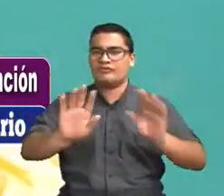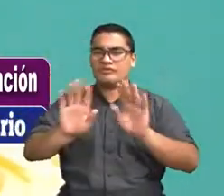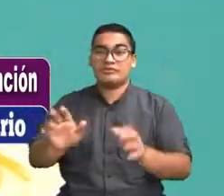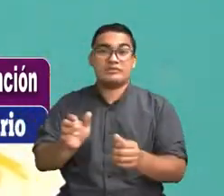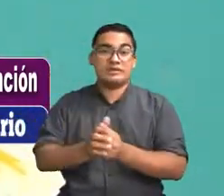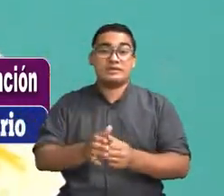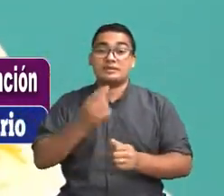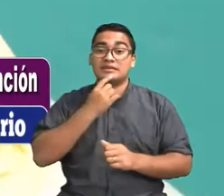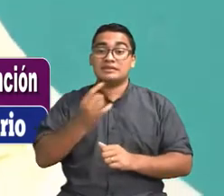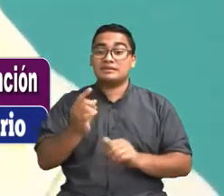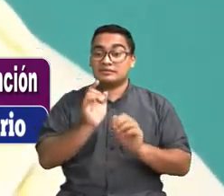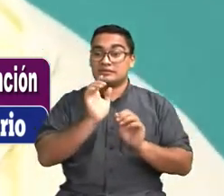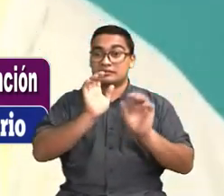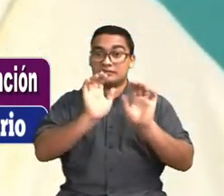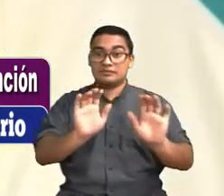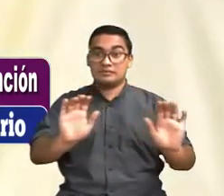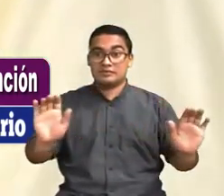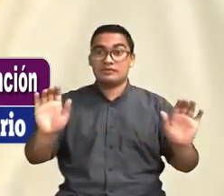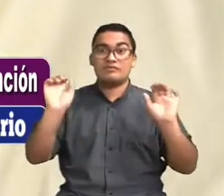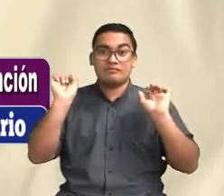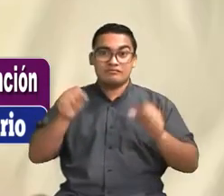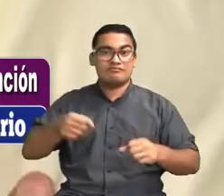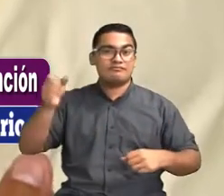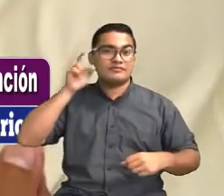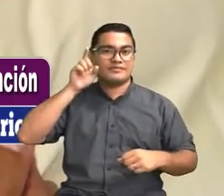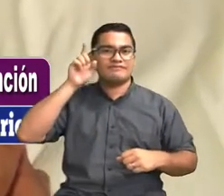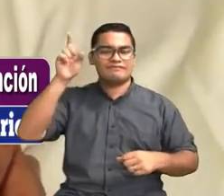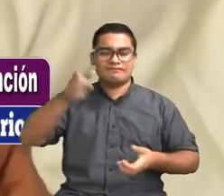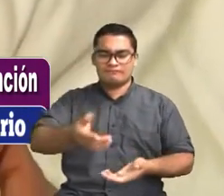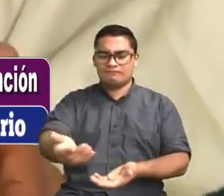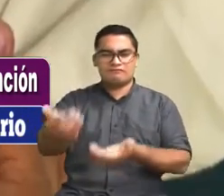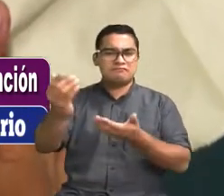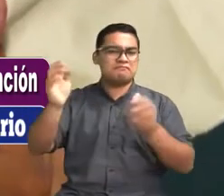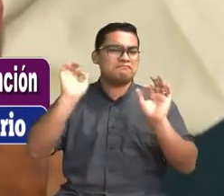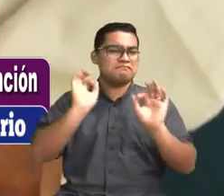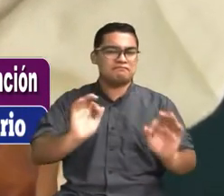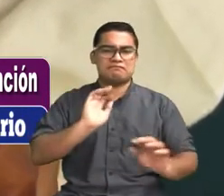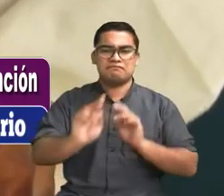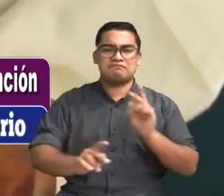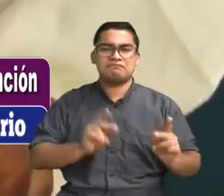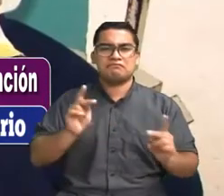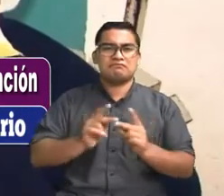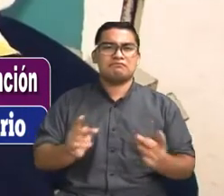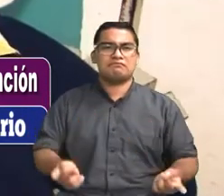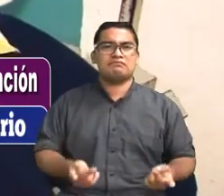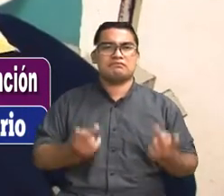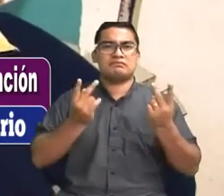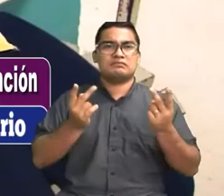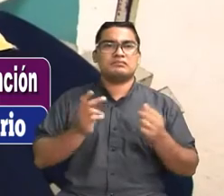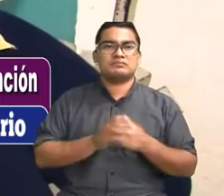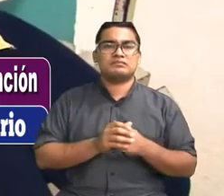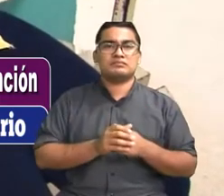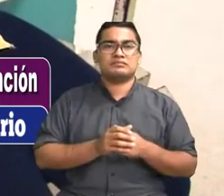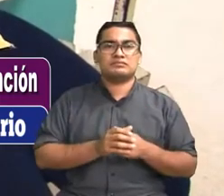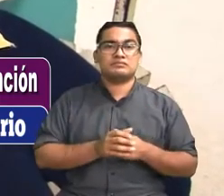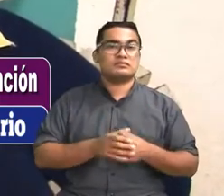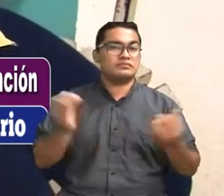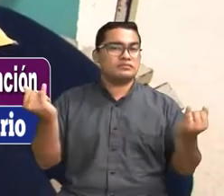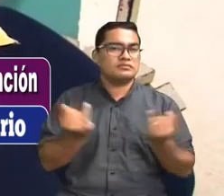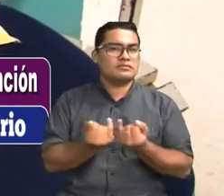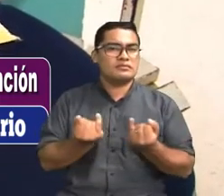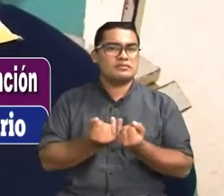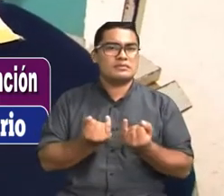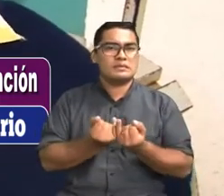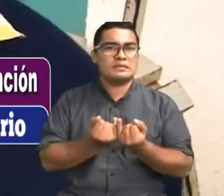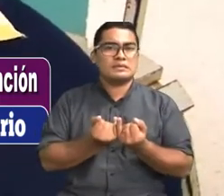niño se desarrolle y nazca en las mejores condiciones para la vida. Y que sin duda alguna es